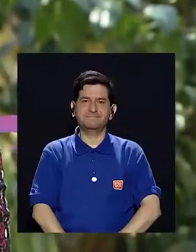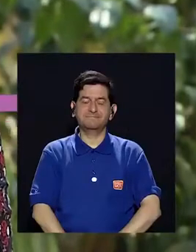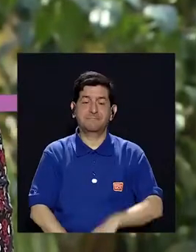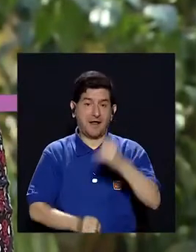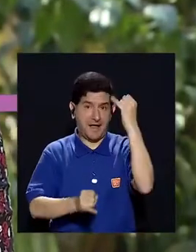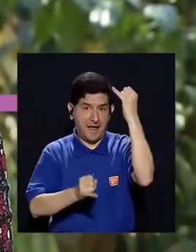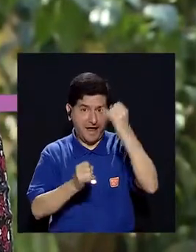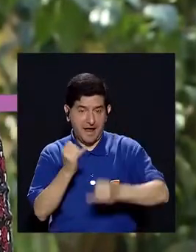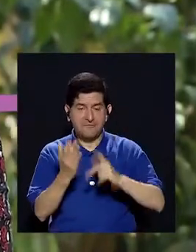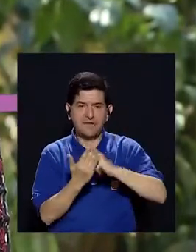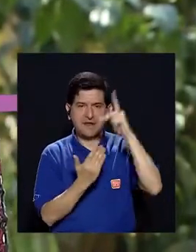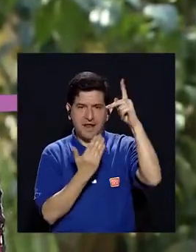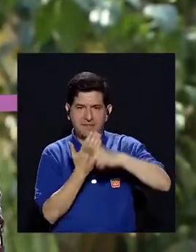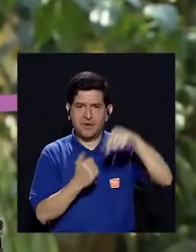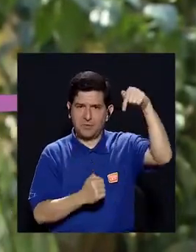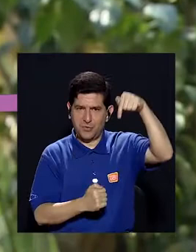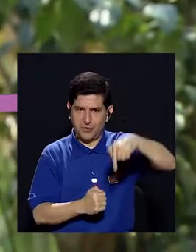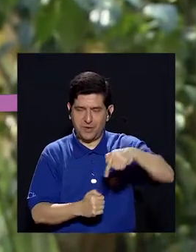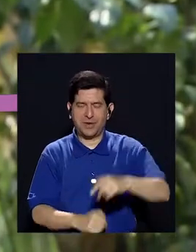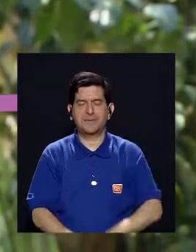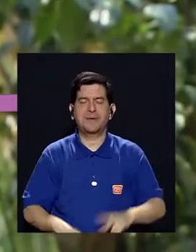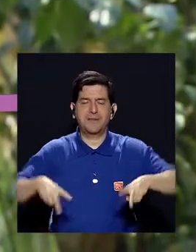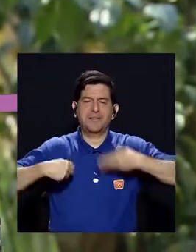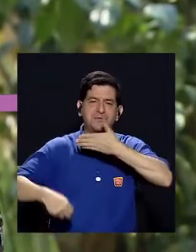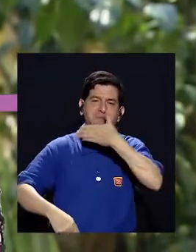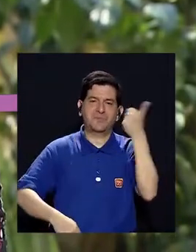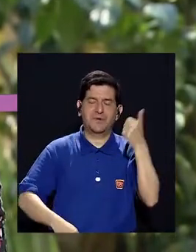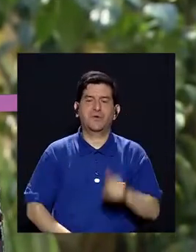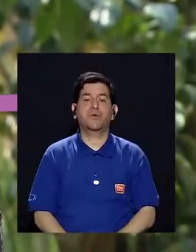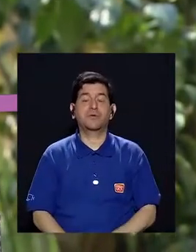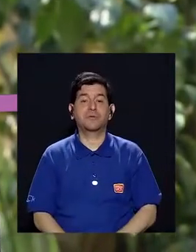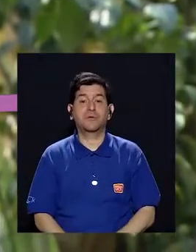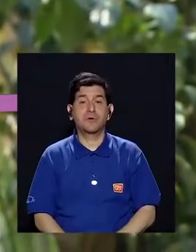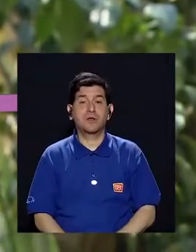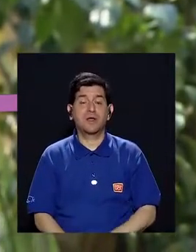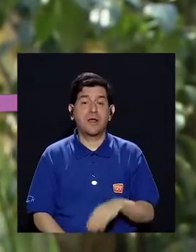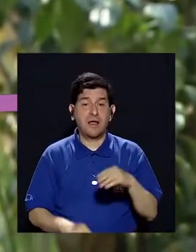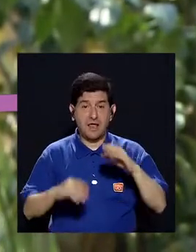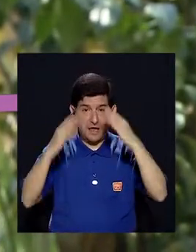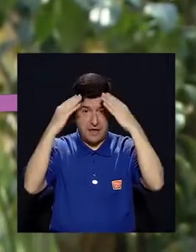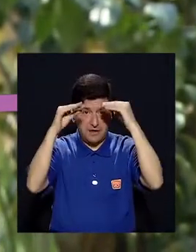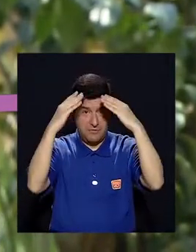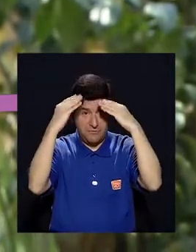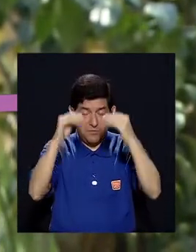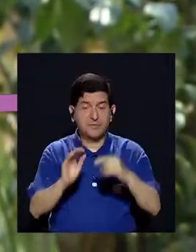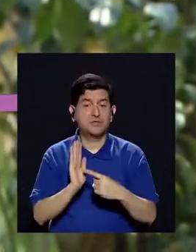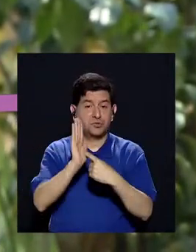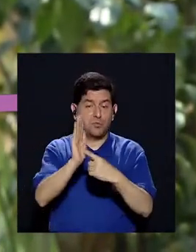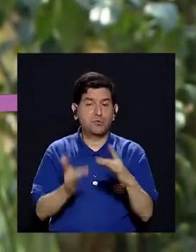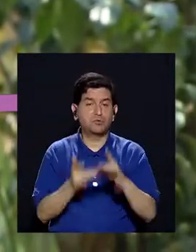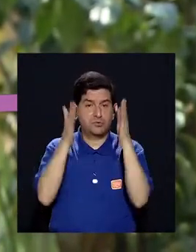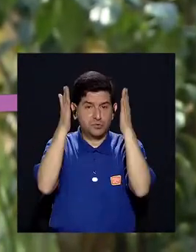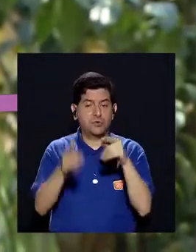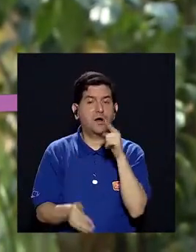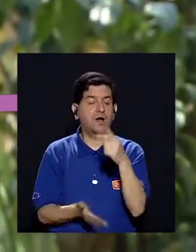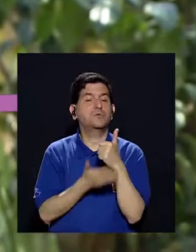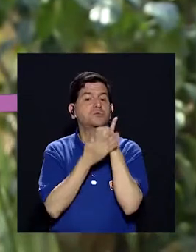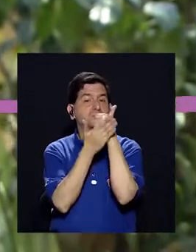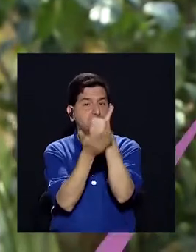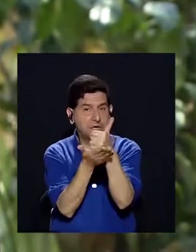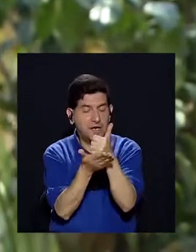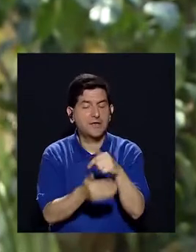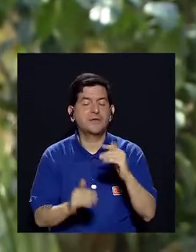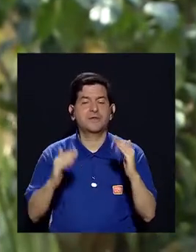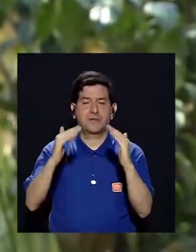Con esto hemos llegado al final de nuestro programa Vivir Mejor. Esperamos que las indicaciones que ha dado nuestro experto les sirvan